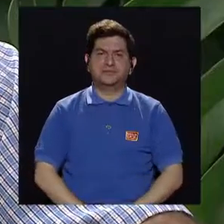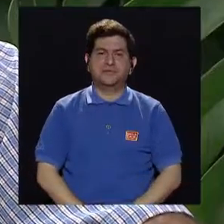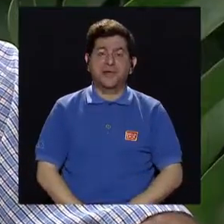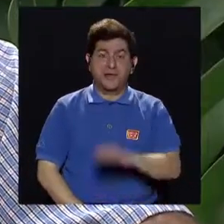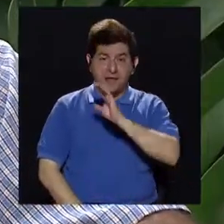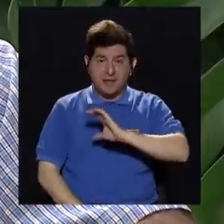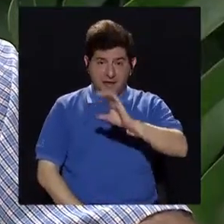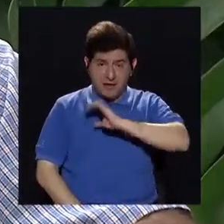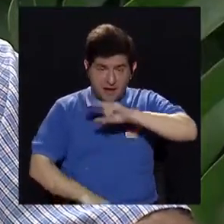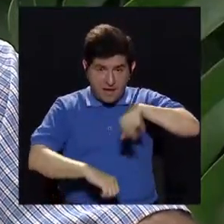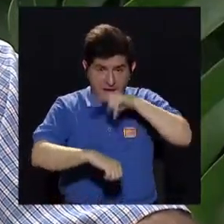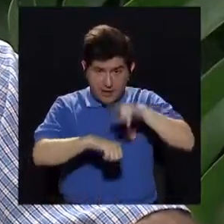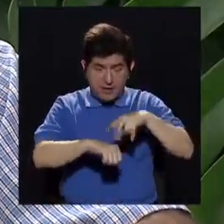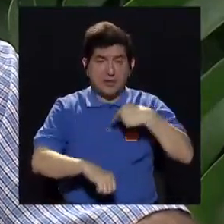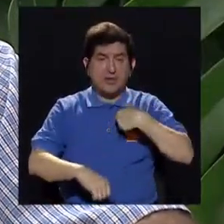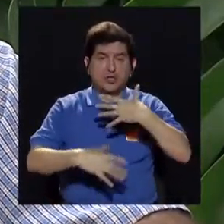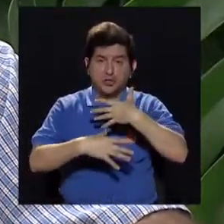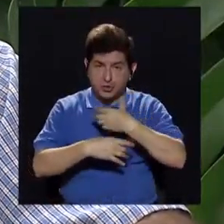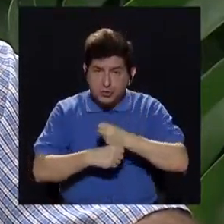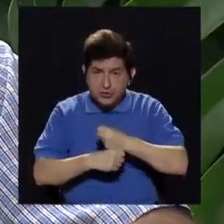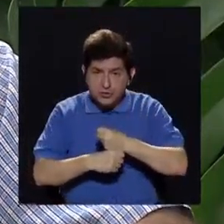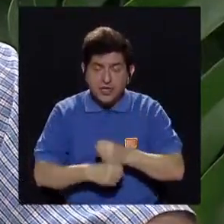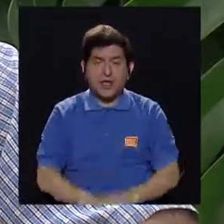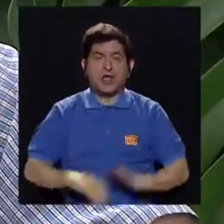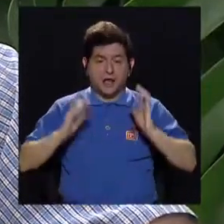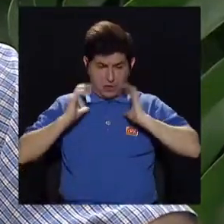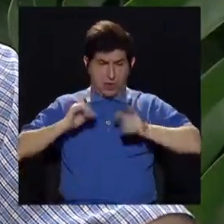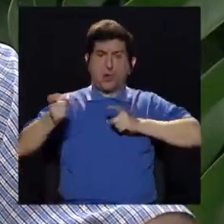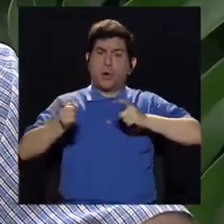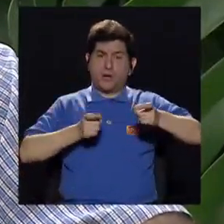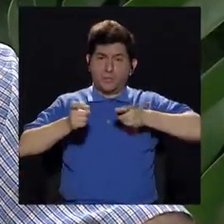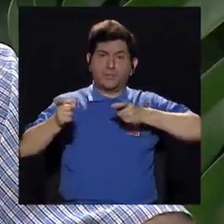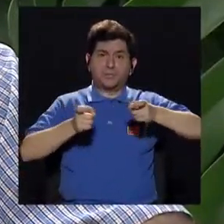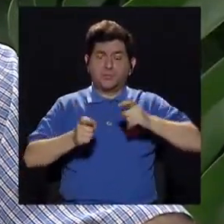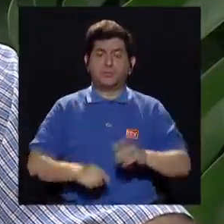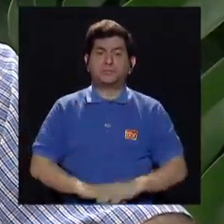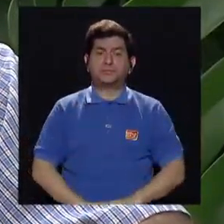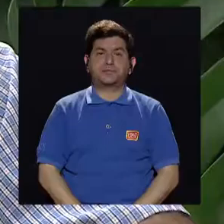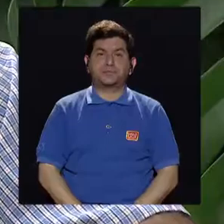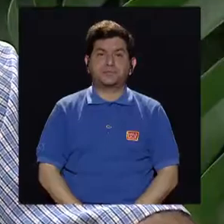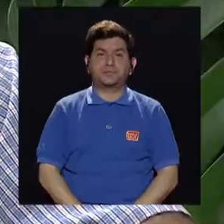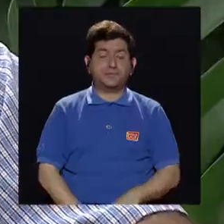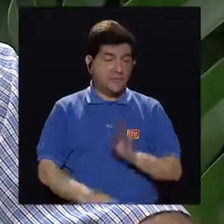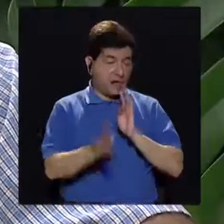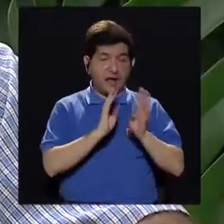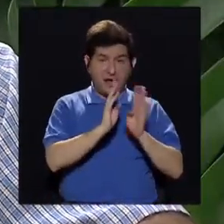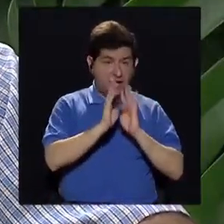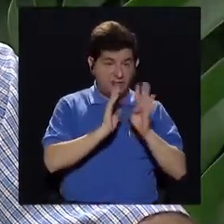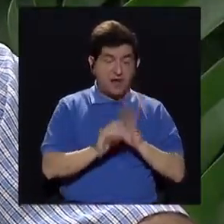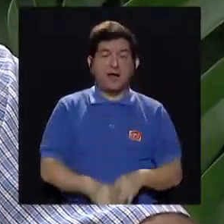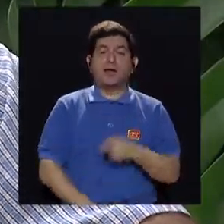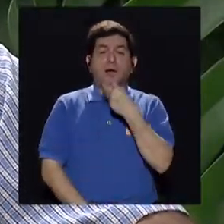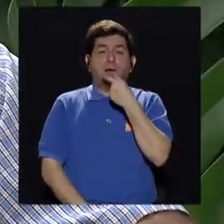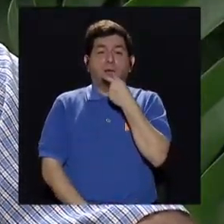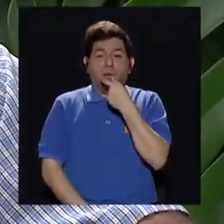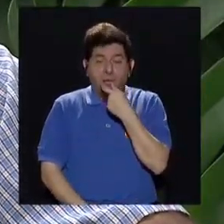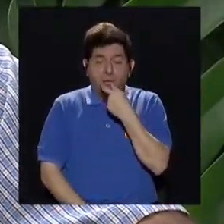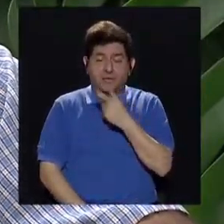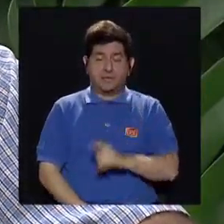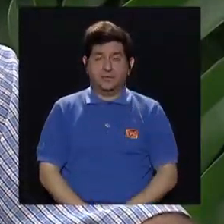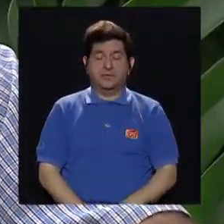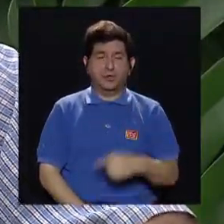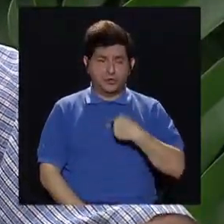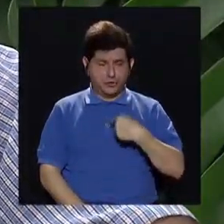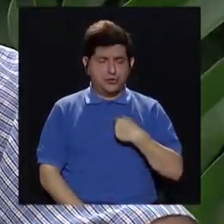Entonces, características típicas de lo que estoy haciendo, es mi cuerpo lo maneja o es aceptable. Poder conversar, poder silbar, por ejemplo,